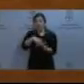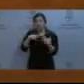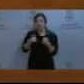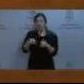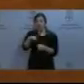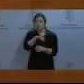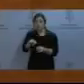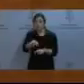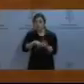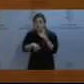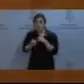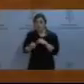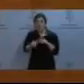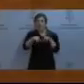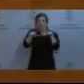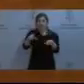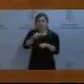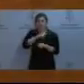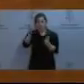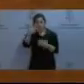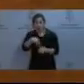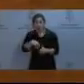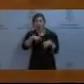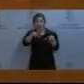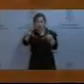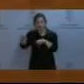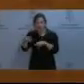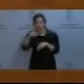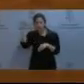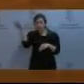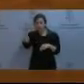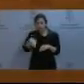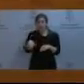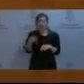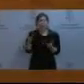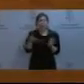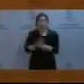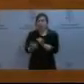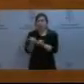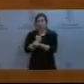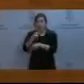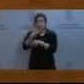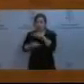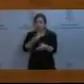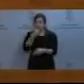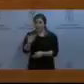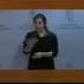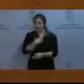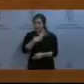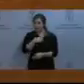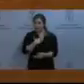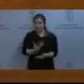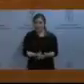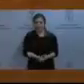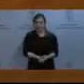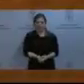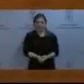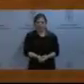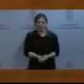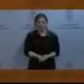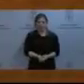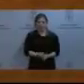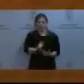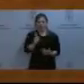salas de espera, no hay consultas ni espacios suficientes, impidiendo el normal desarrollo de la actividad de un centro de salud al uso. Bien, luego